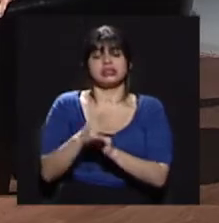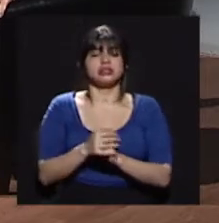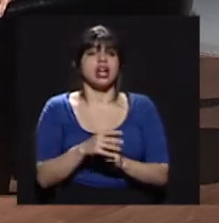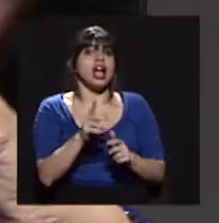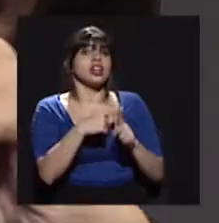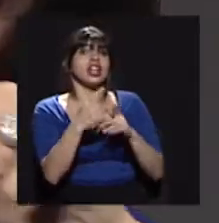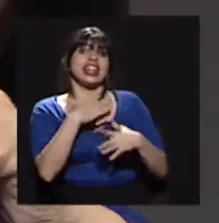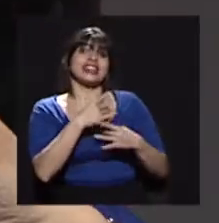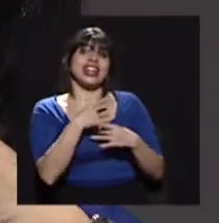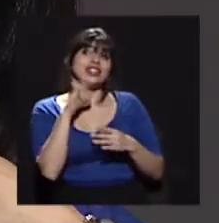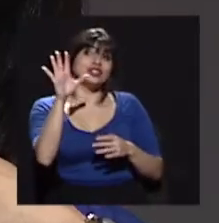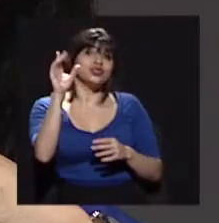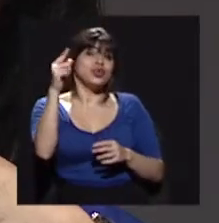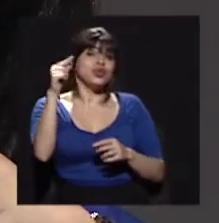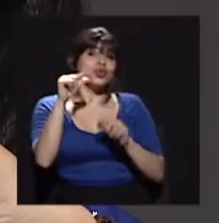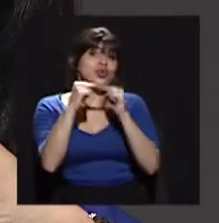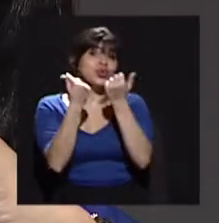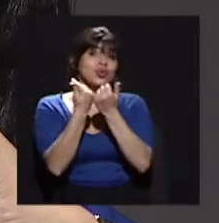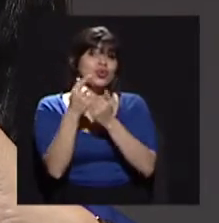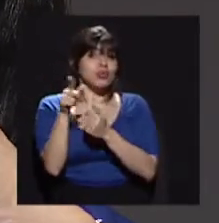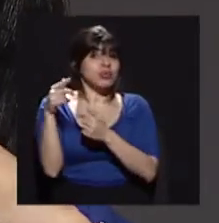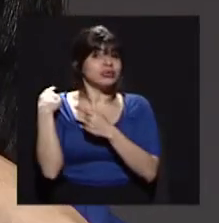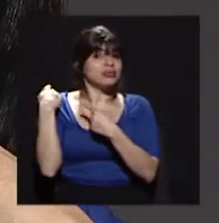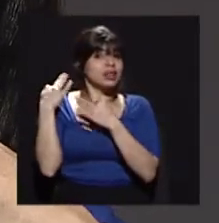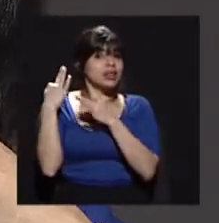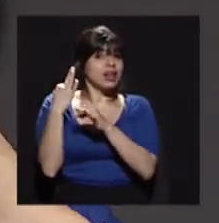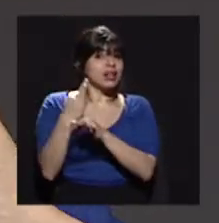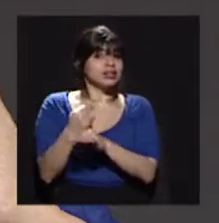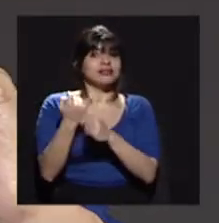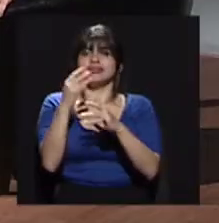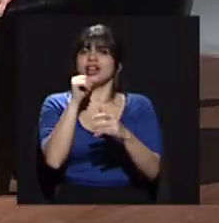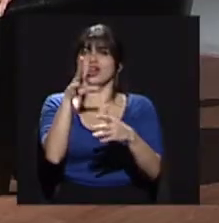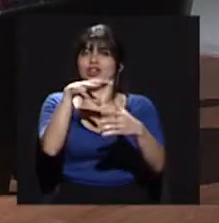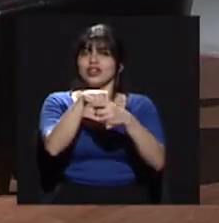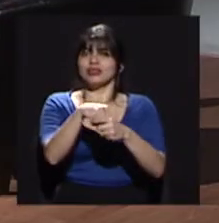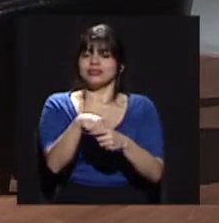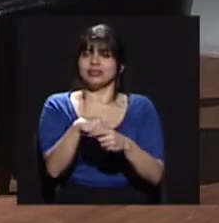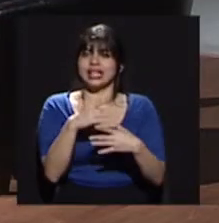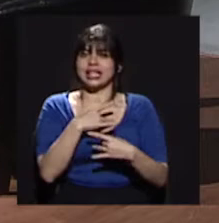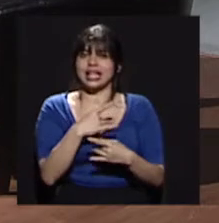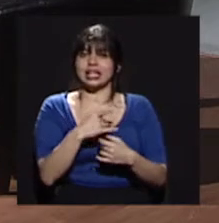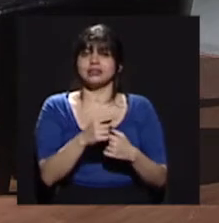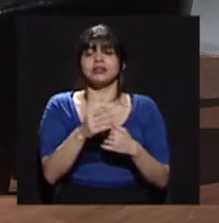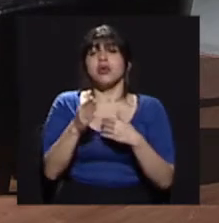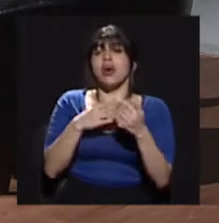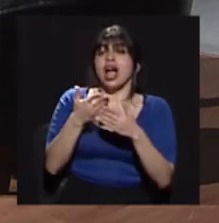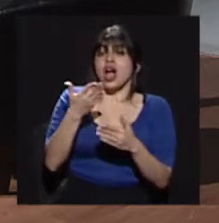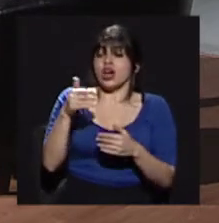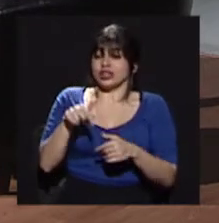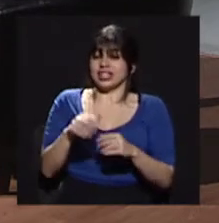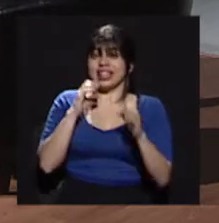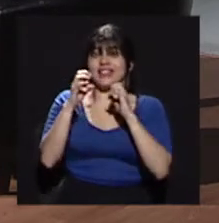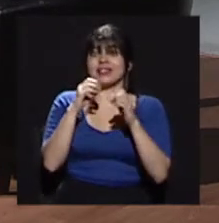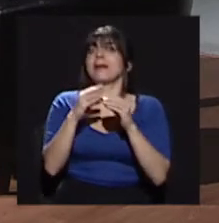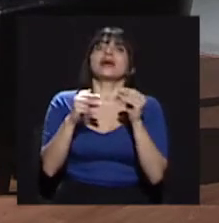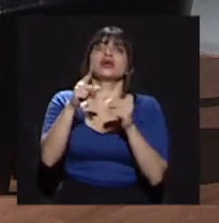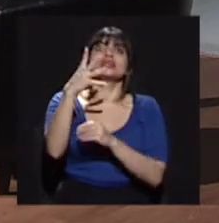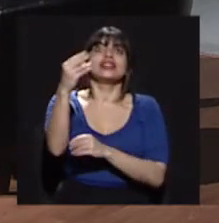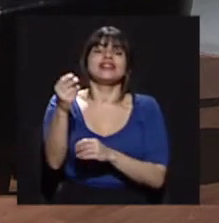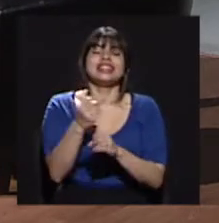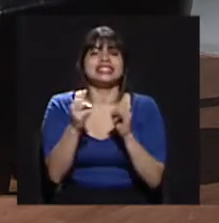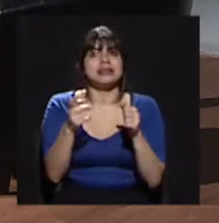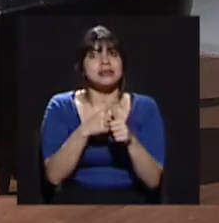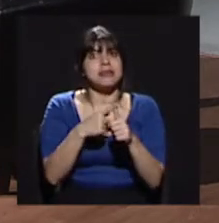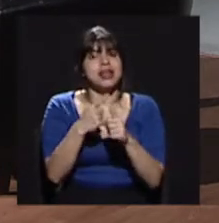representan no están en posición de poder presidente cualquier cosa puede ocurrir en este turista a menos que usted se vaya sin que